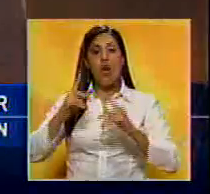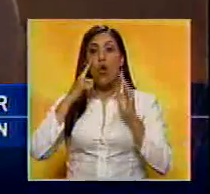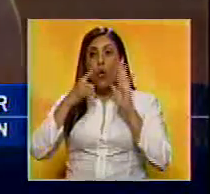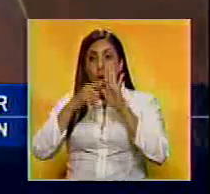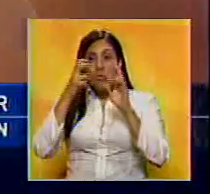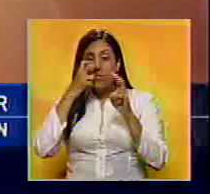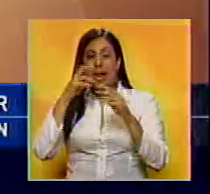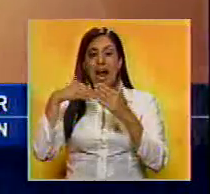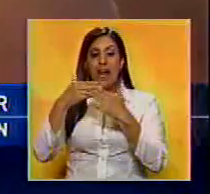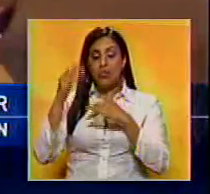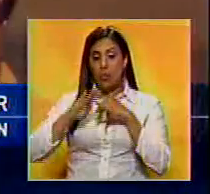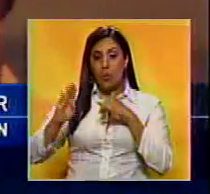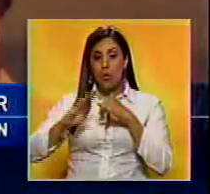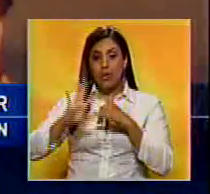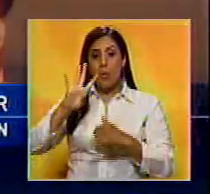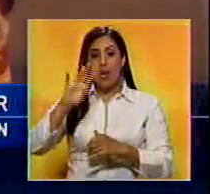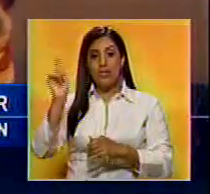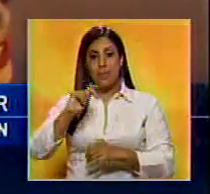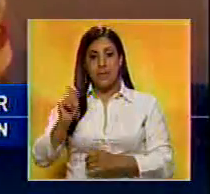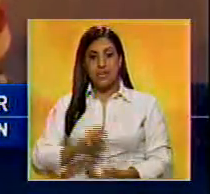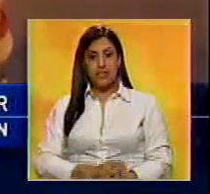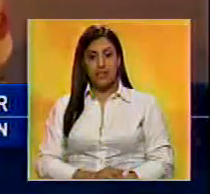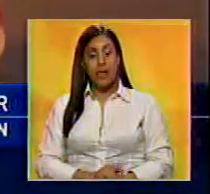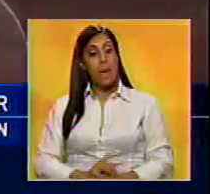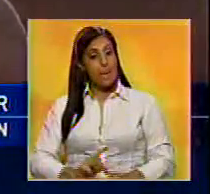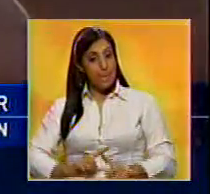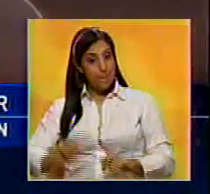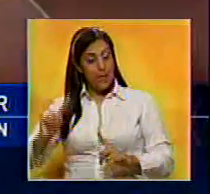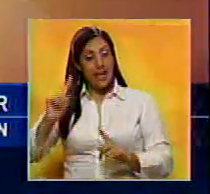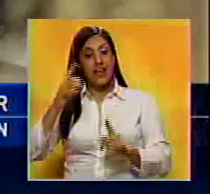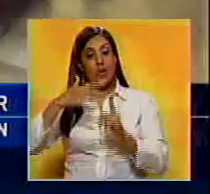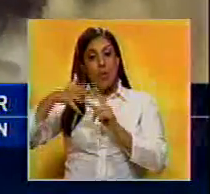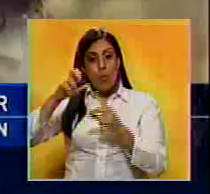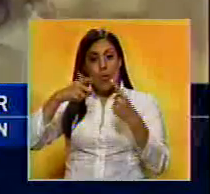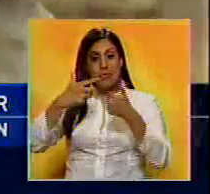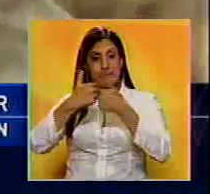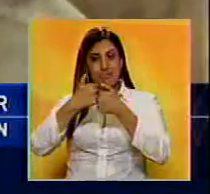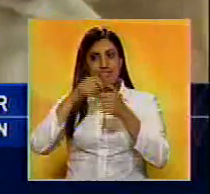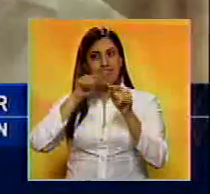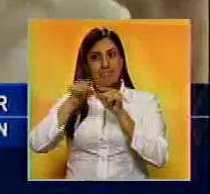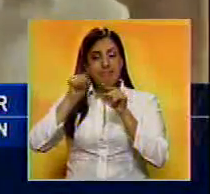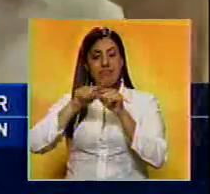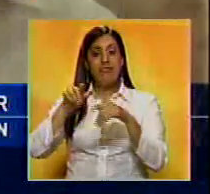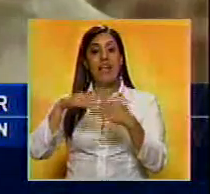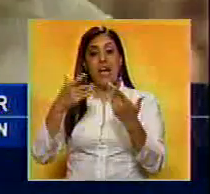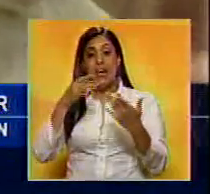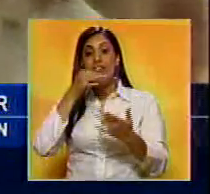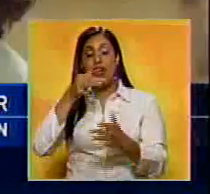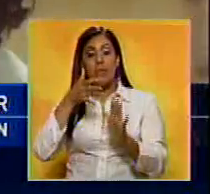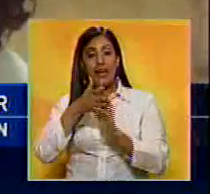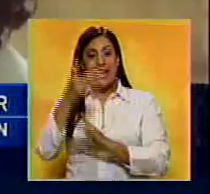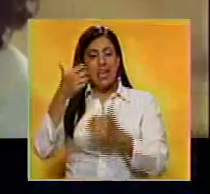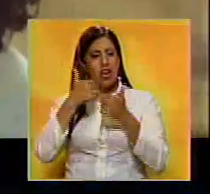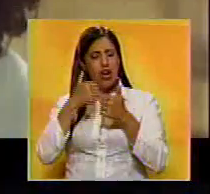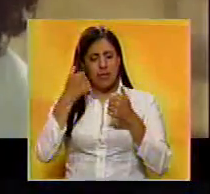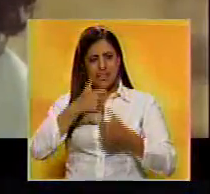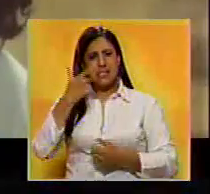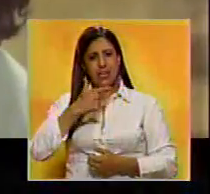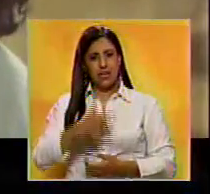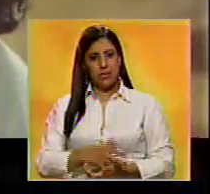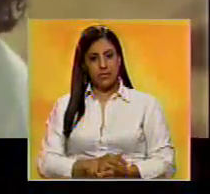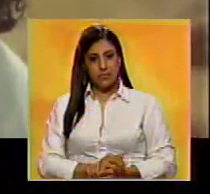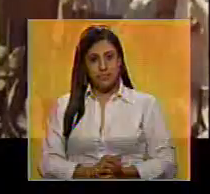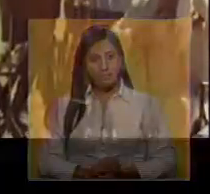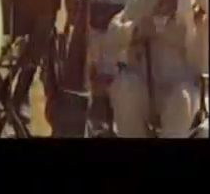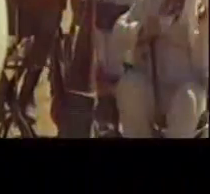público Durante los últimos 4 meses sin embargo el entorno de la nueva pareja está al corriente y aseguran que es una relación